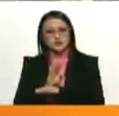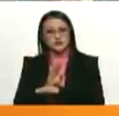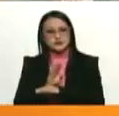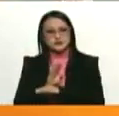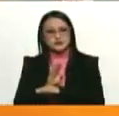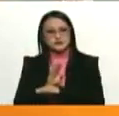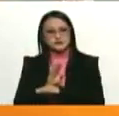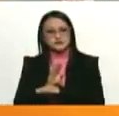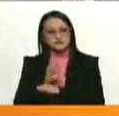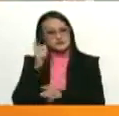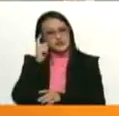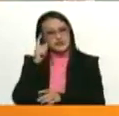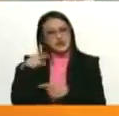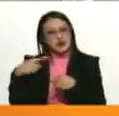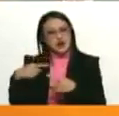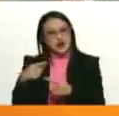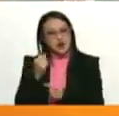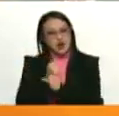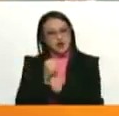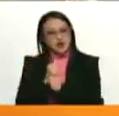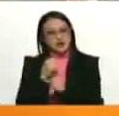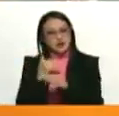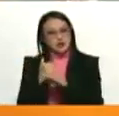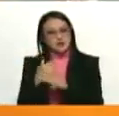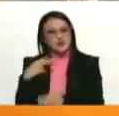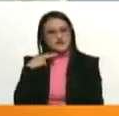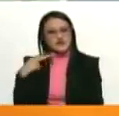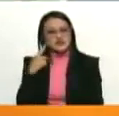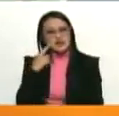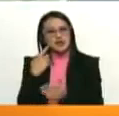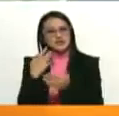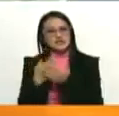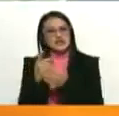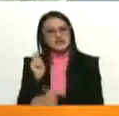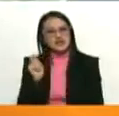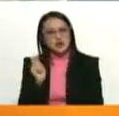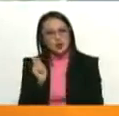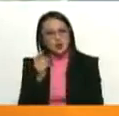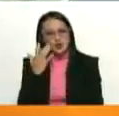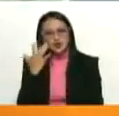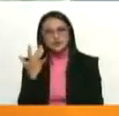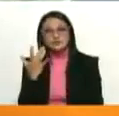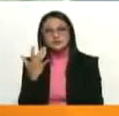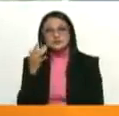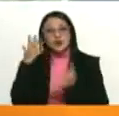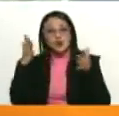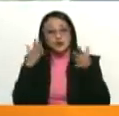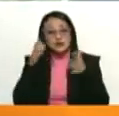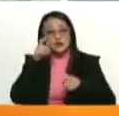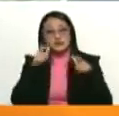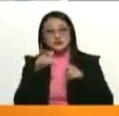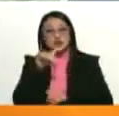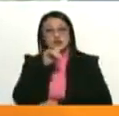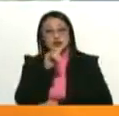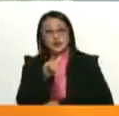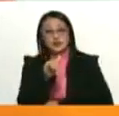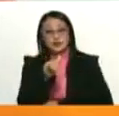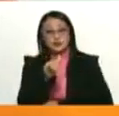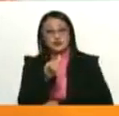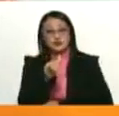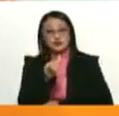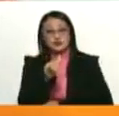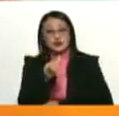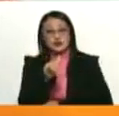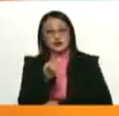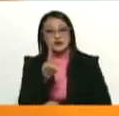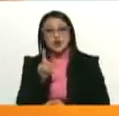en días y jornadas como esta, para víctimas y testigos, orientar a los ciudadanos cuando su denuncia no reviste en